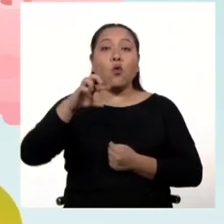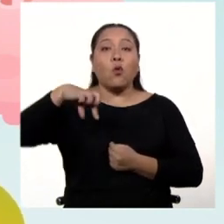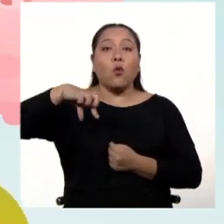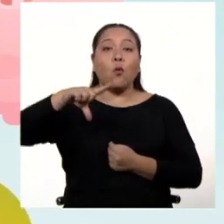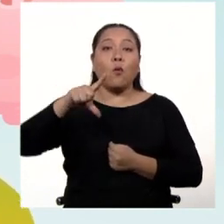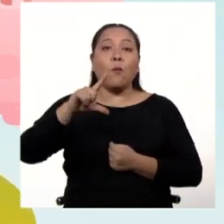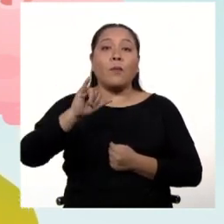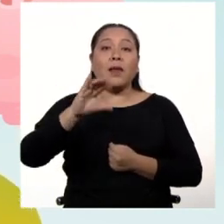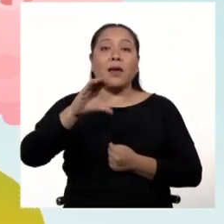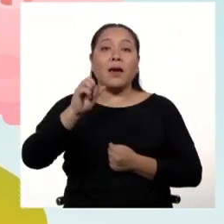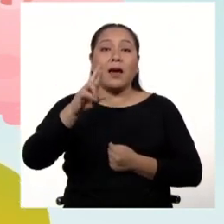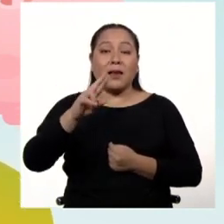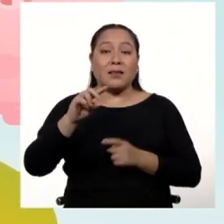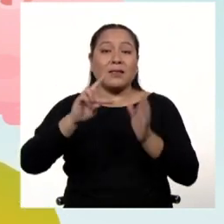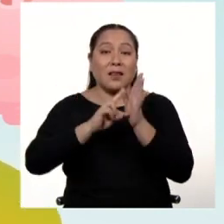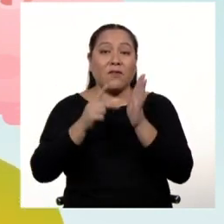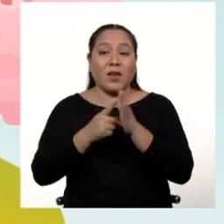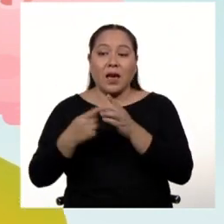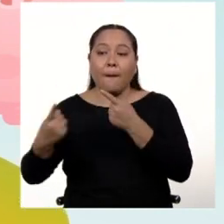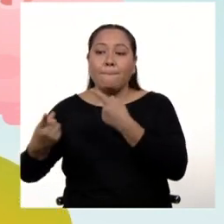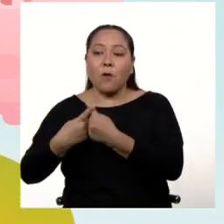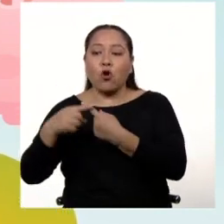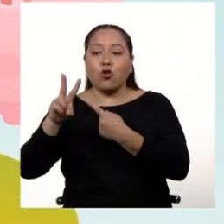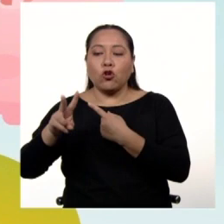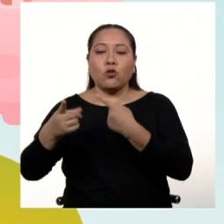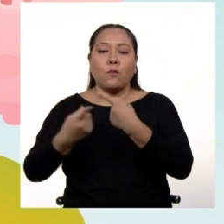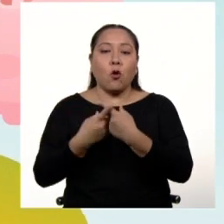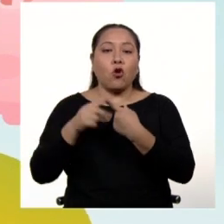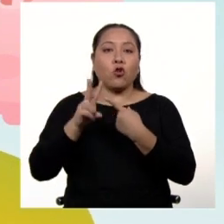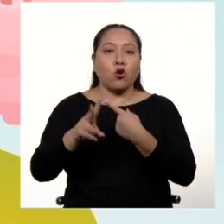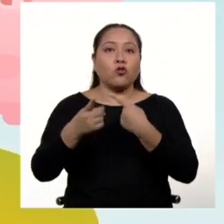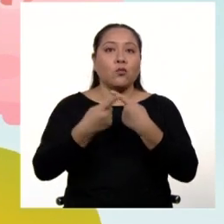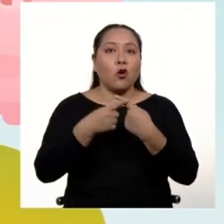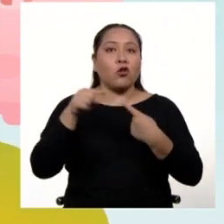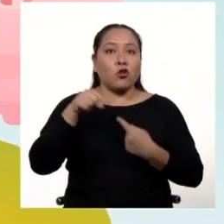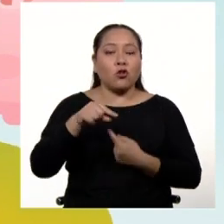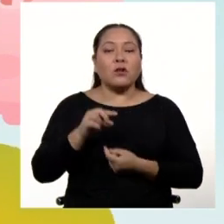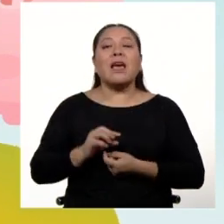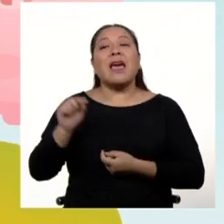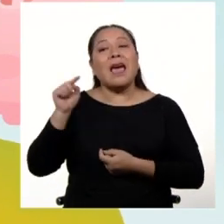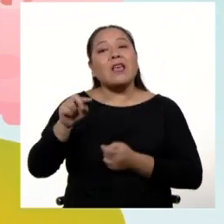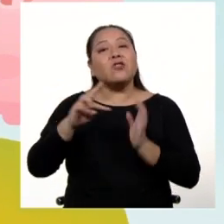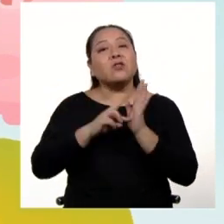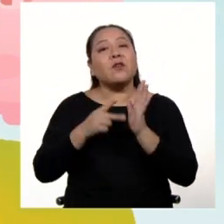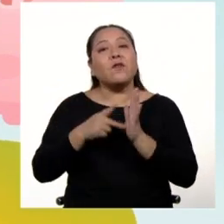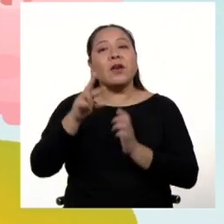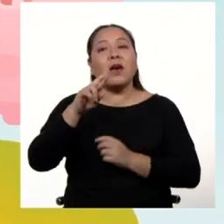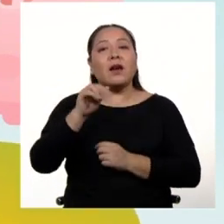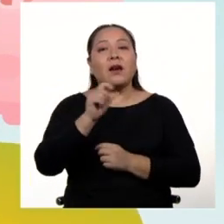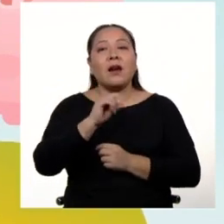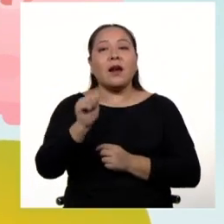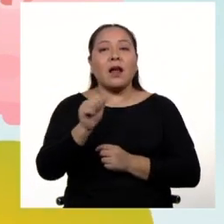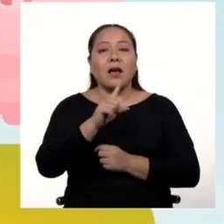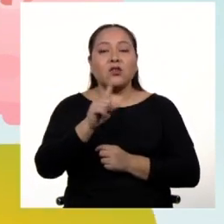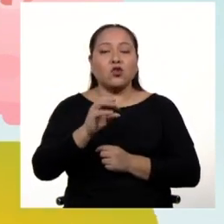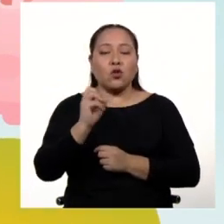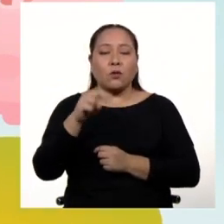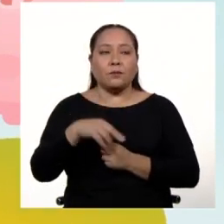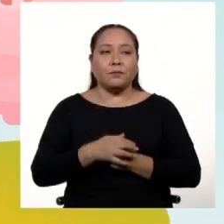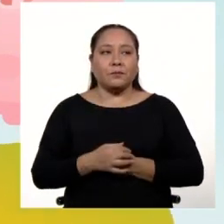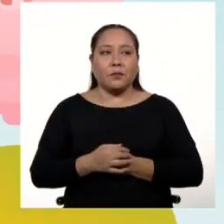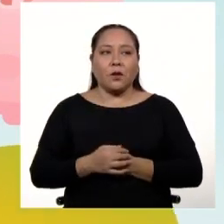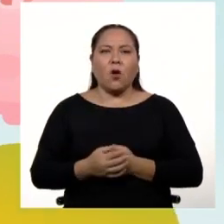término se multiplica por 2 y viene a ser la razón de la progresión geométrica. Nos pide